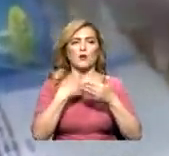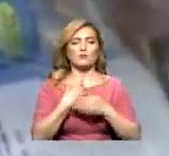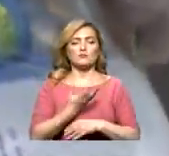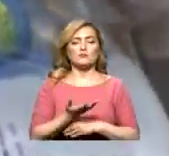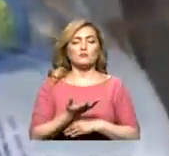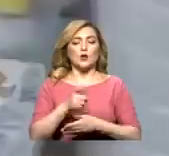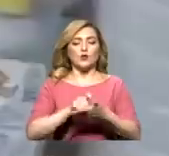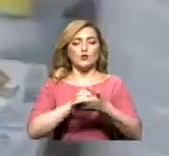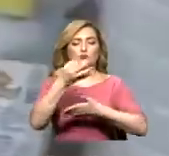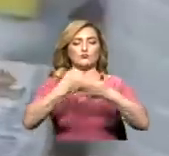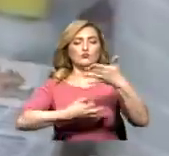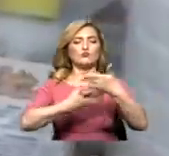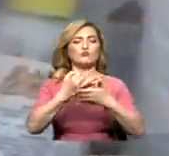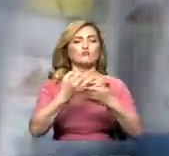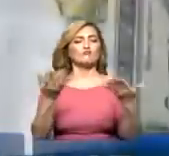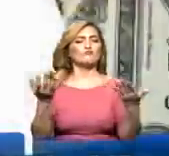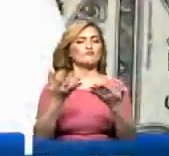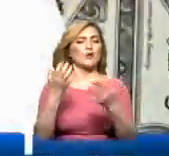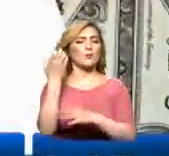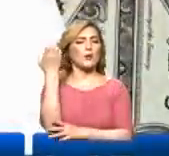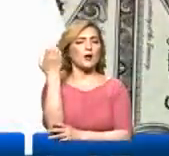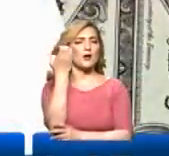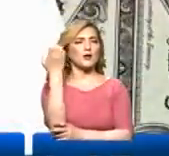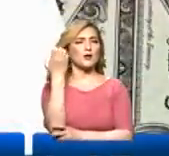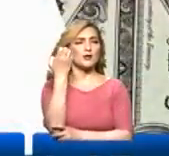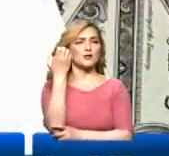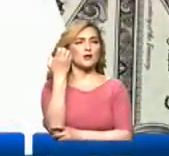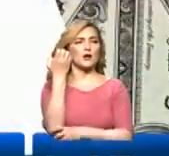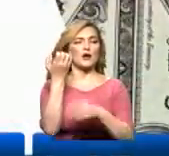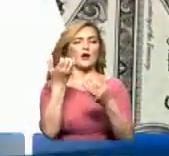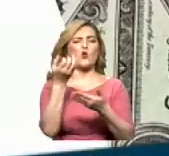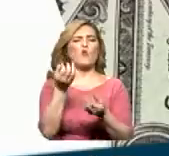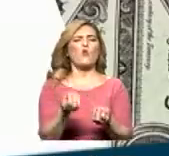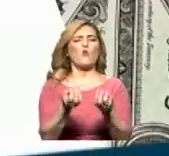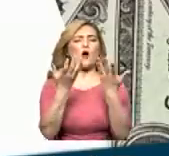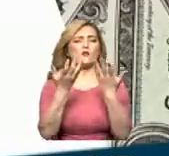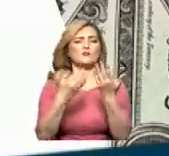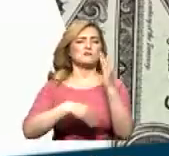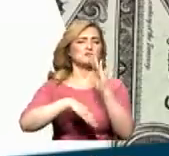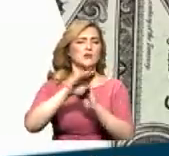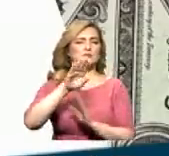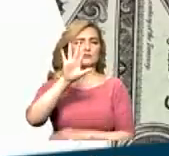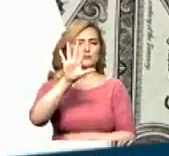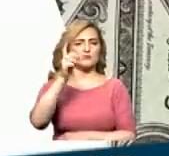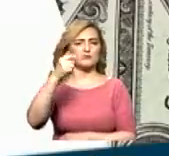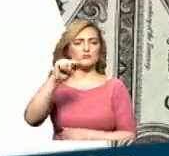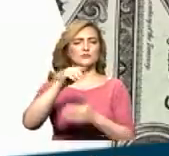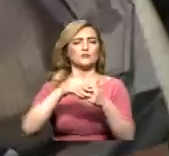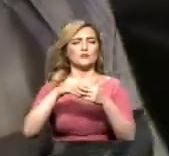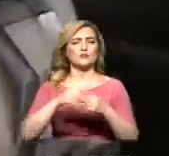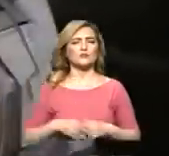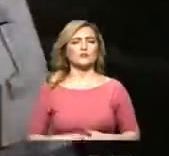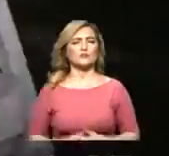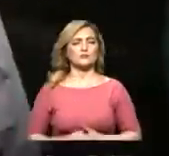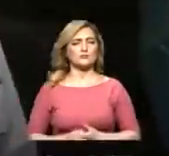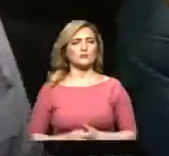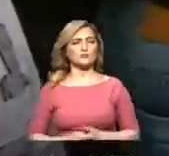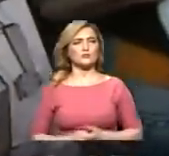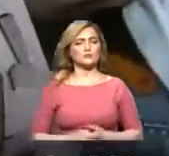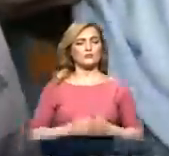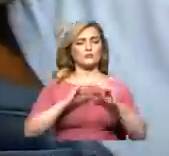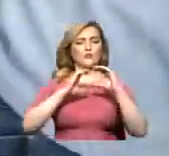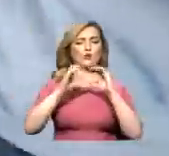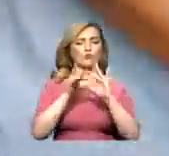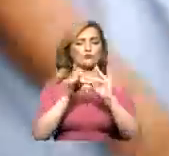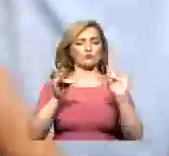hechos por el gobierno provincial bajo la figura de emergencia en tiempos de pandemia supera los 5 millones de dólares. A través de un